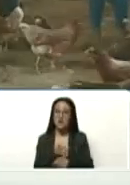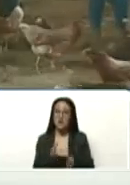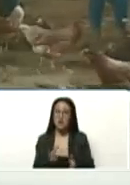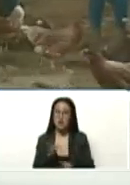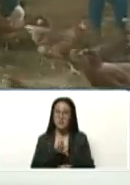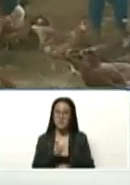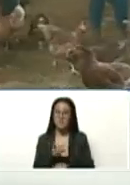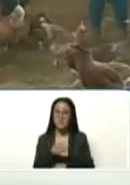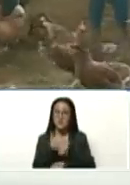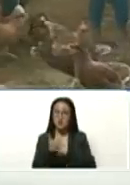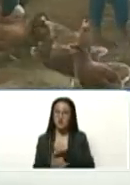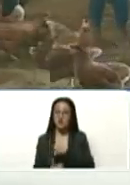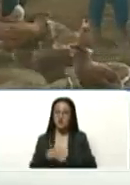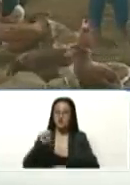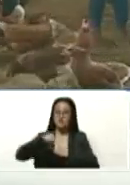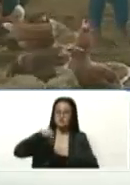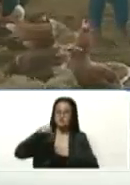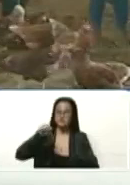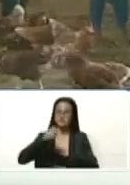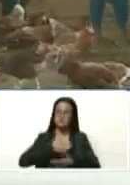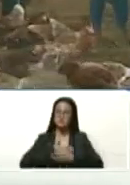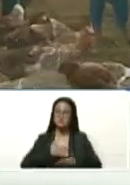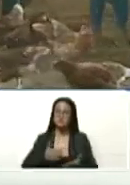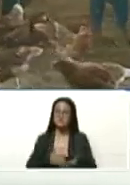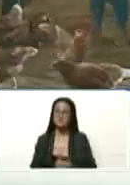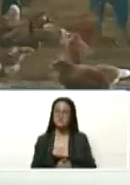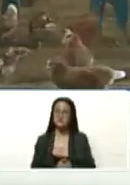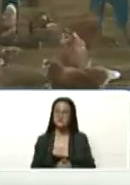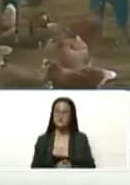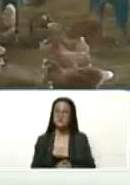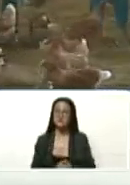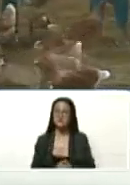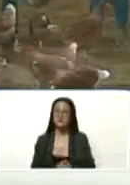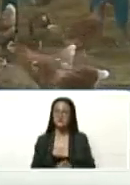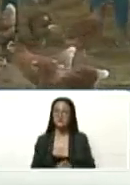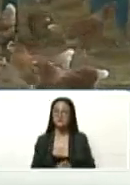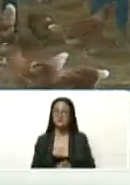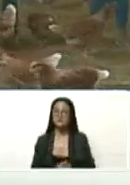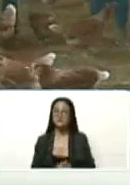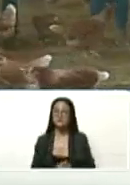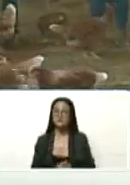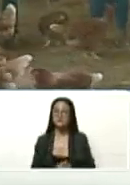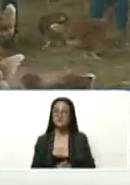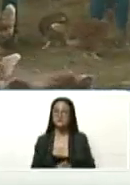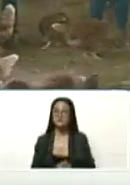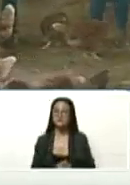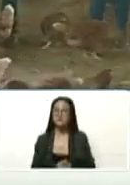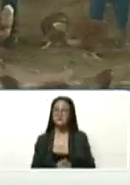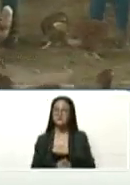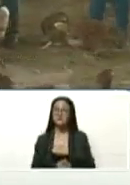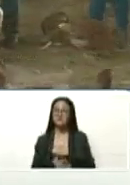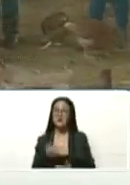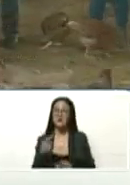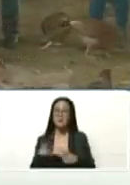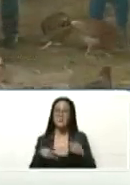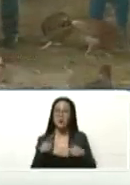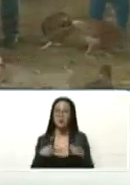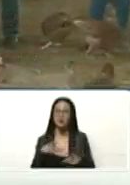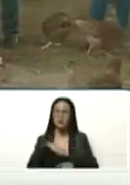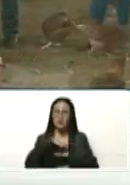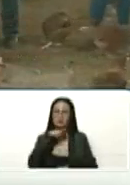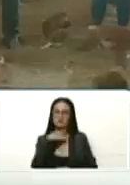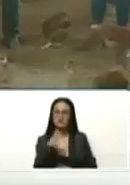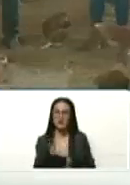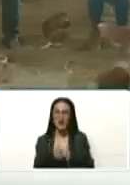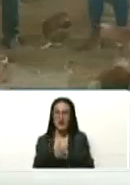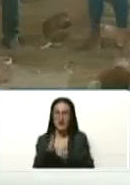proyecto? Claro que sí, presidente. Avícola del Alba, en esta unidad de producción, tiene una planta al lado